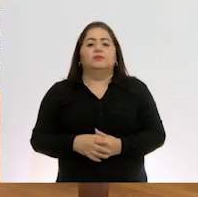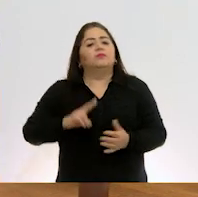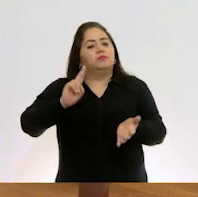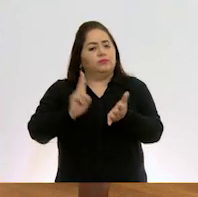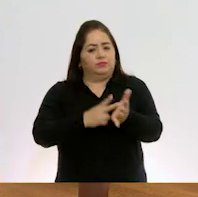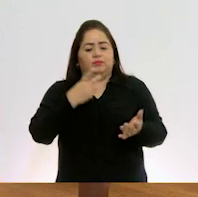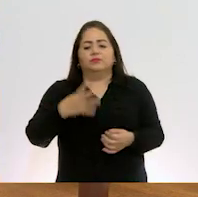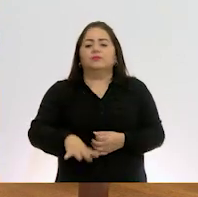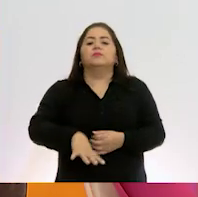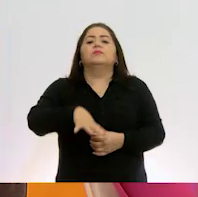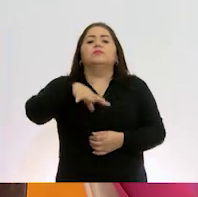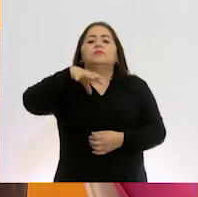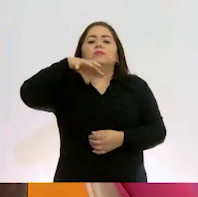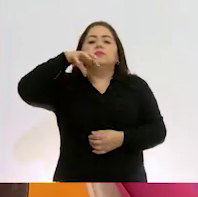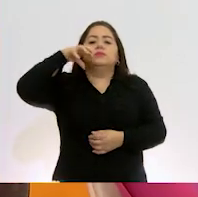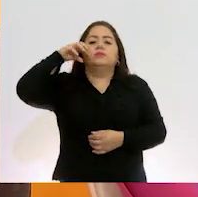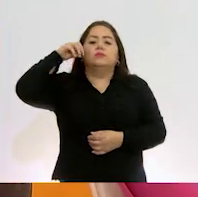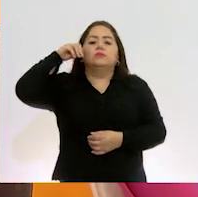Otra vez. Inhalamos.